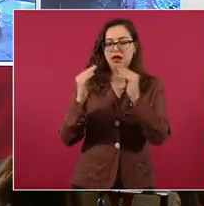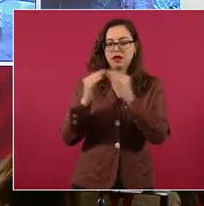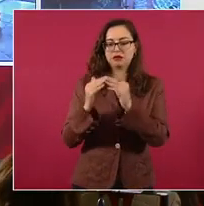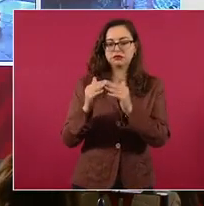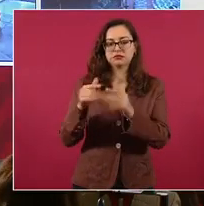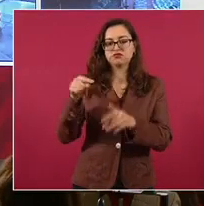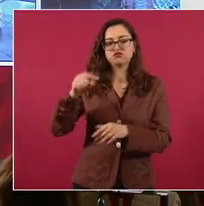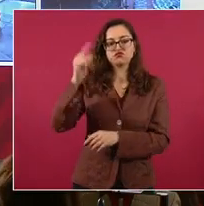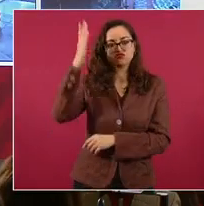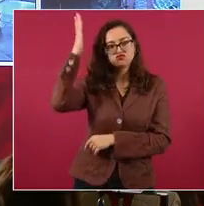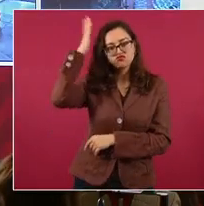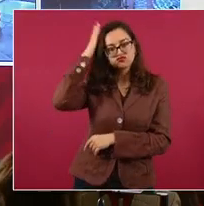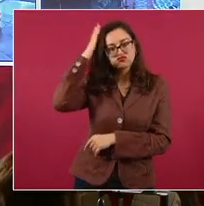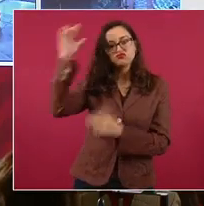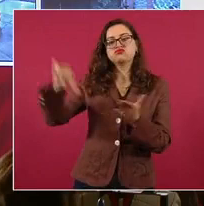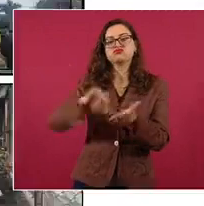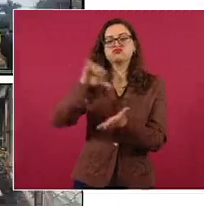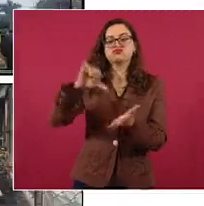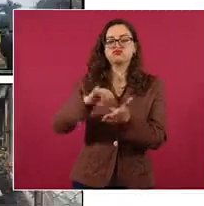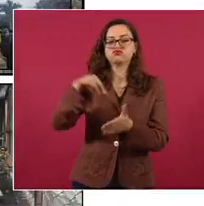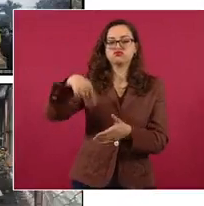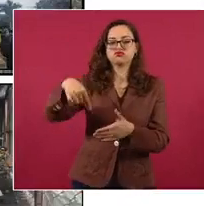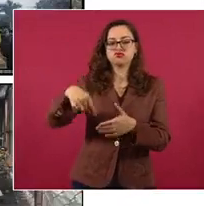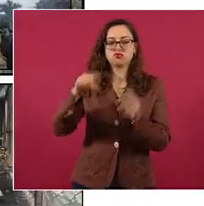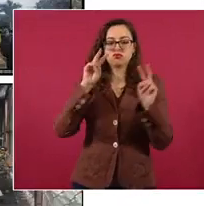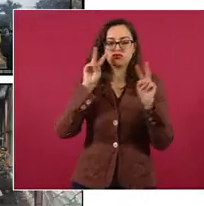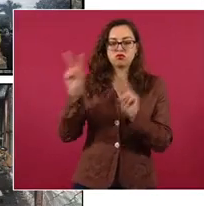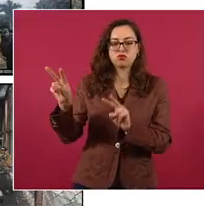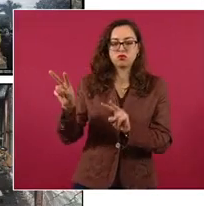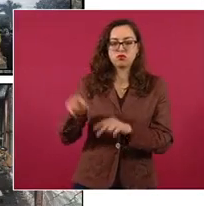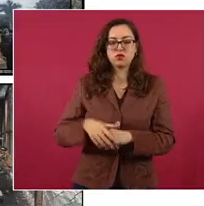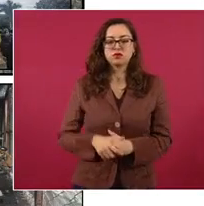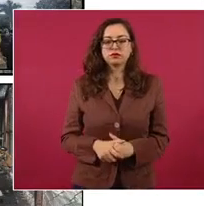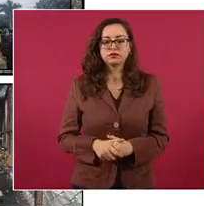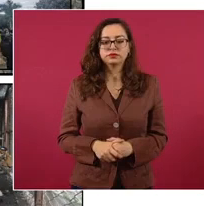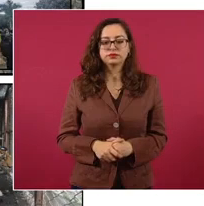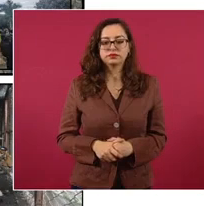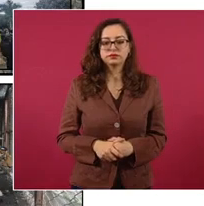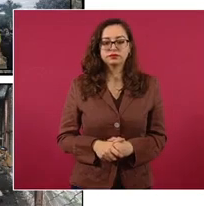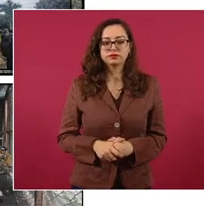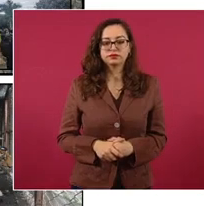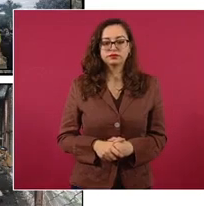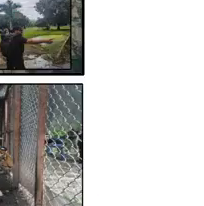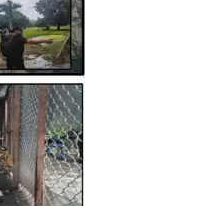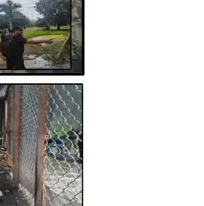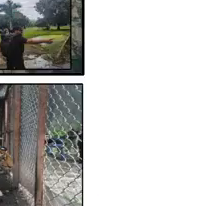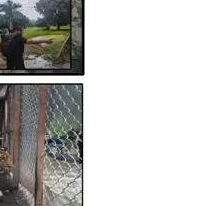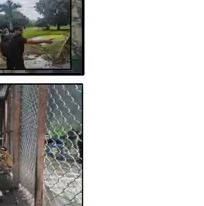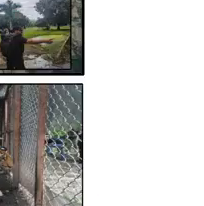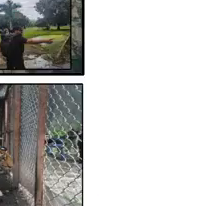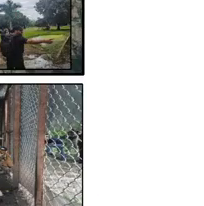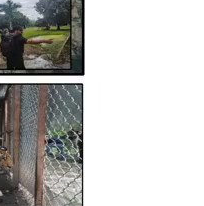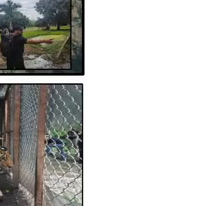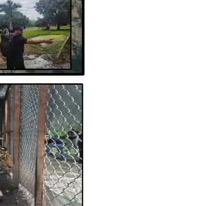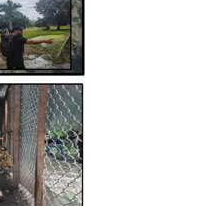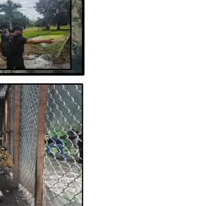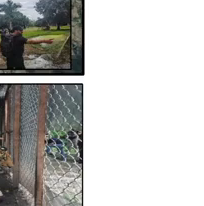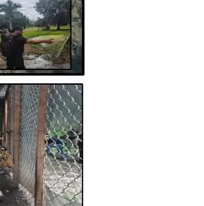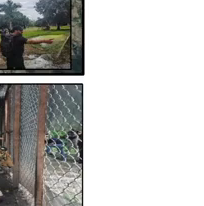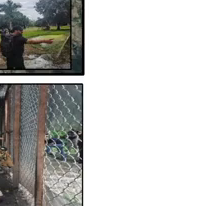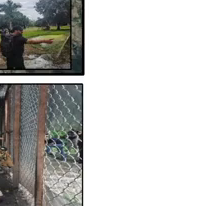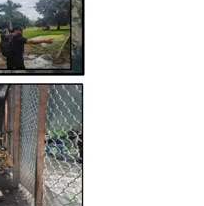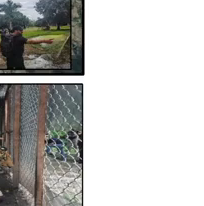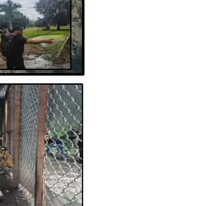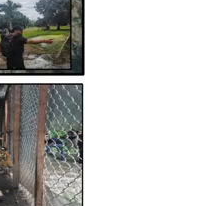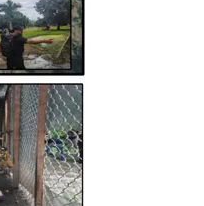de operaciones de este grupo criminal. Entre otros se ubicaron antílopes, un tigre de Bengala, diferentes